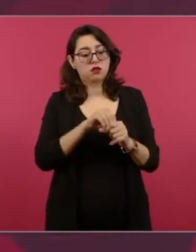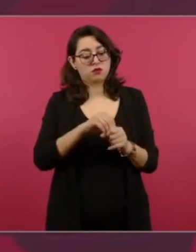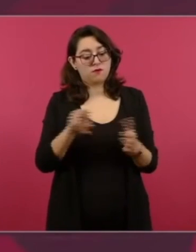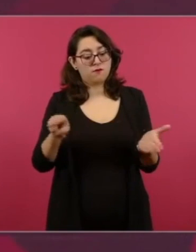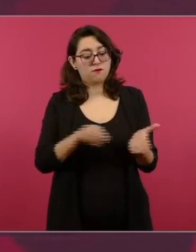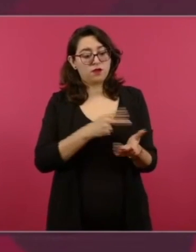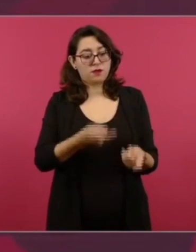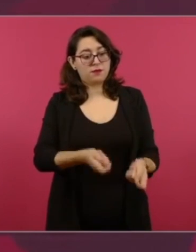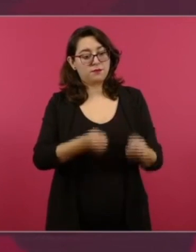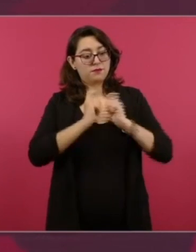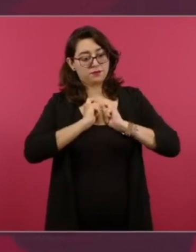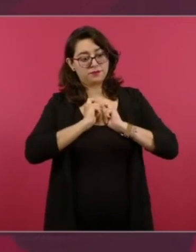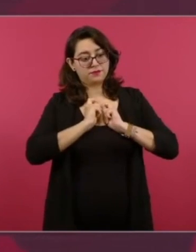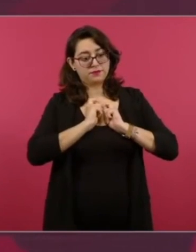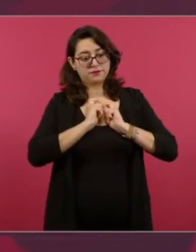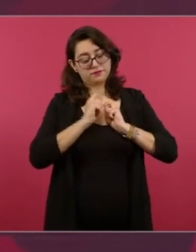escrituras,